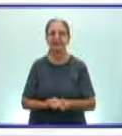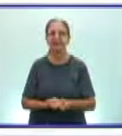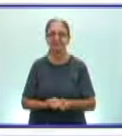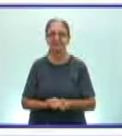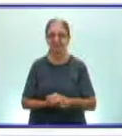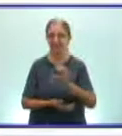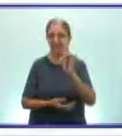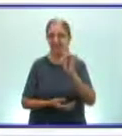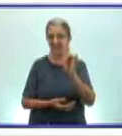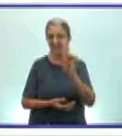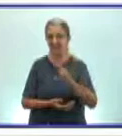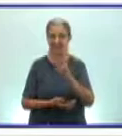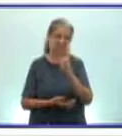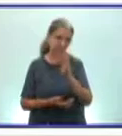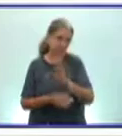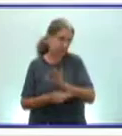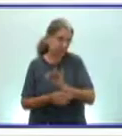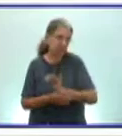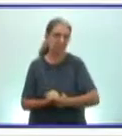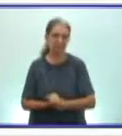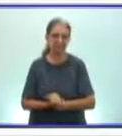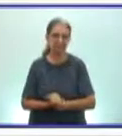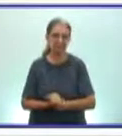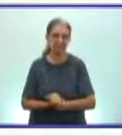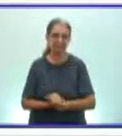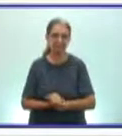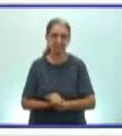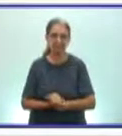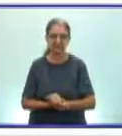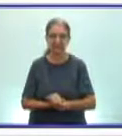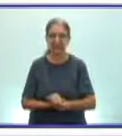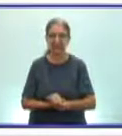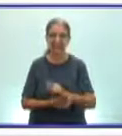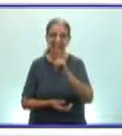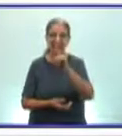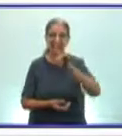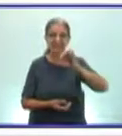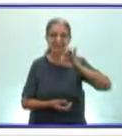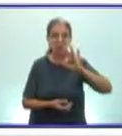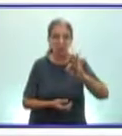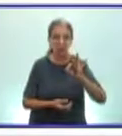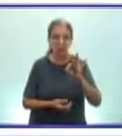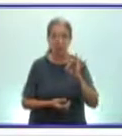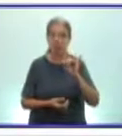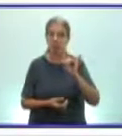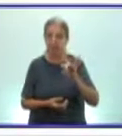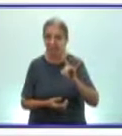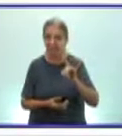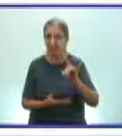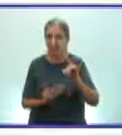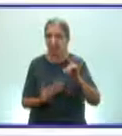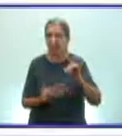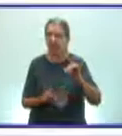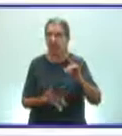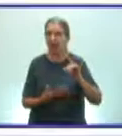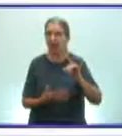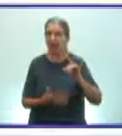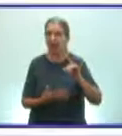el 15 3 veces, el 18 9 veces,